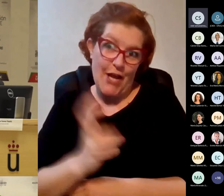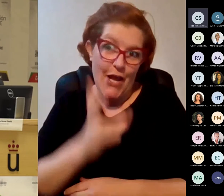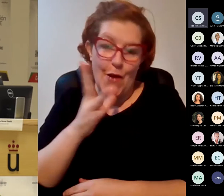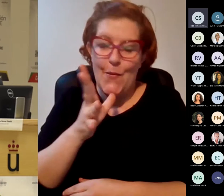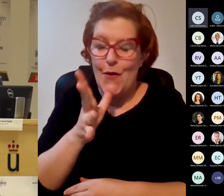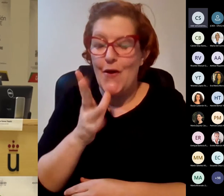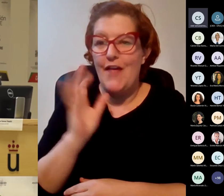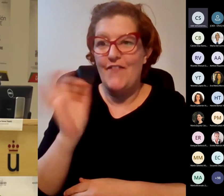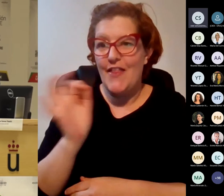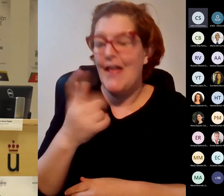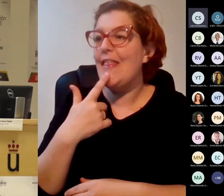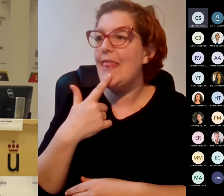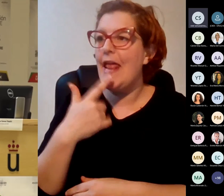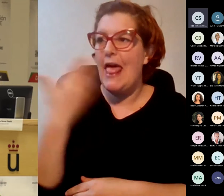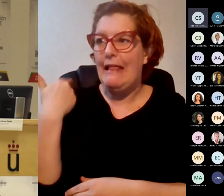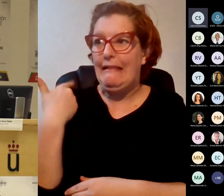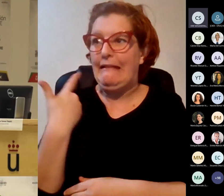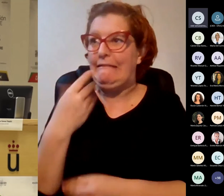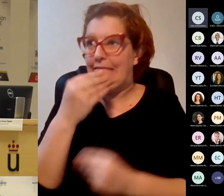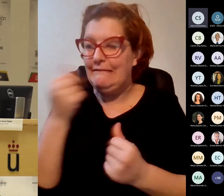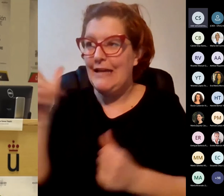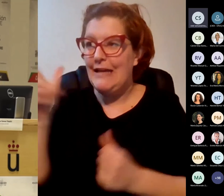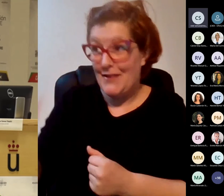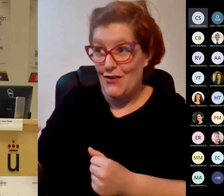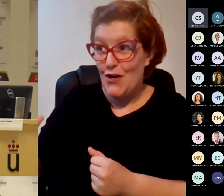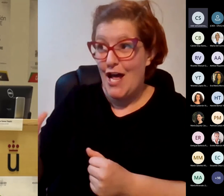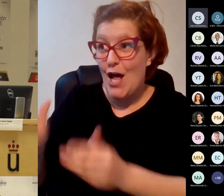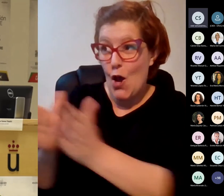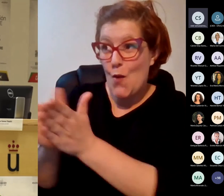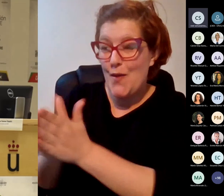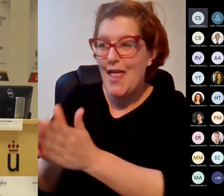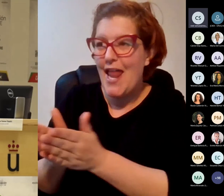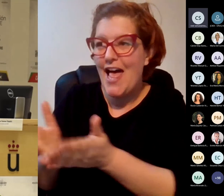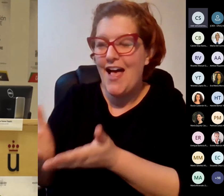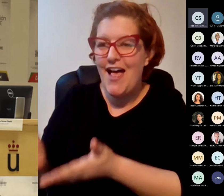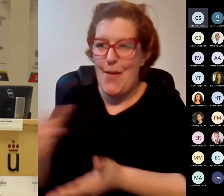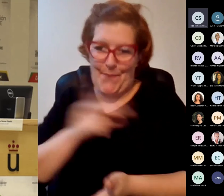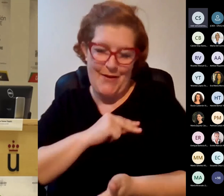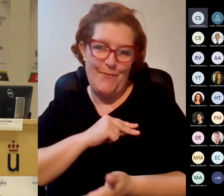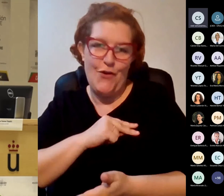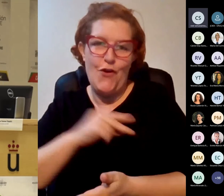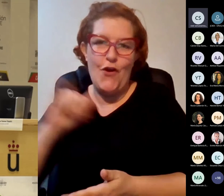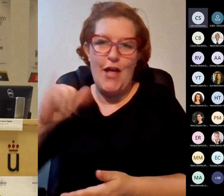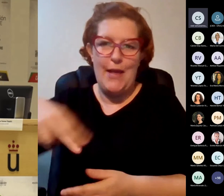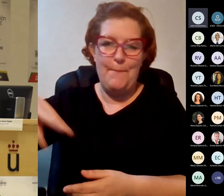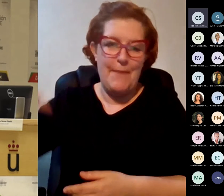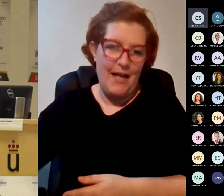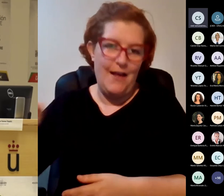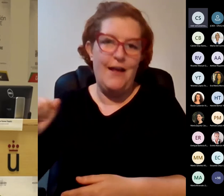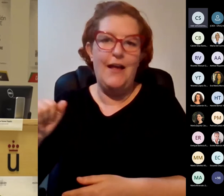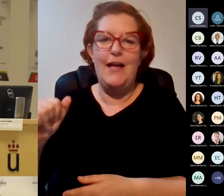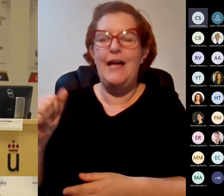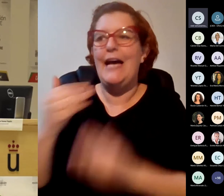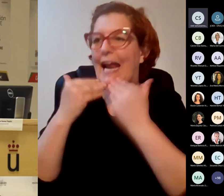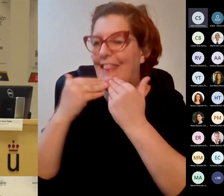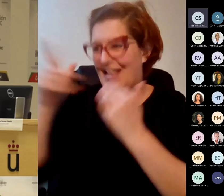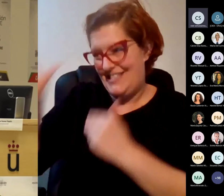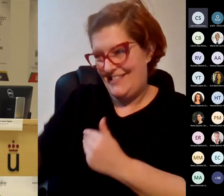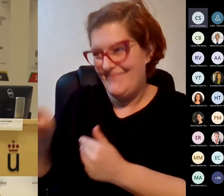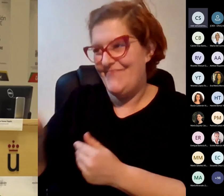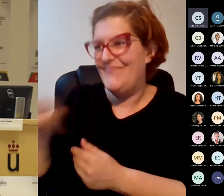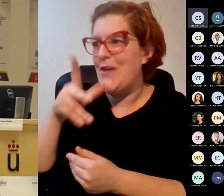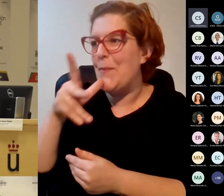voy a decir que la recogida del premio solidario la profesora de yomar salvat muchas gracias de máster